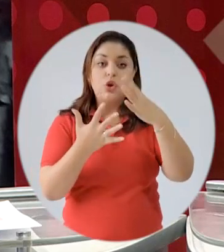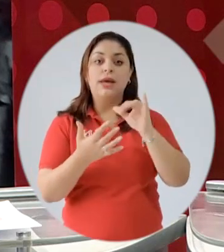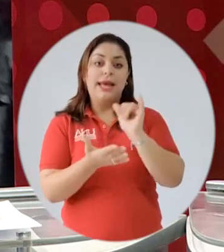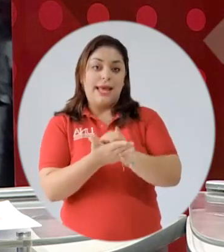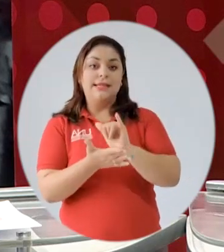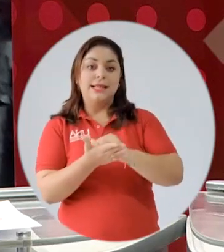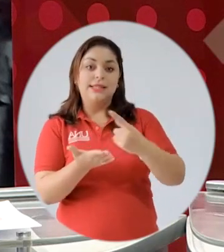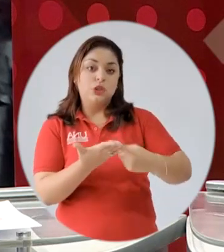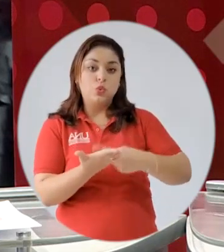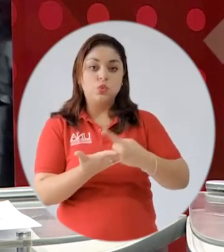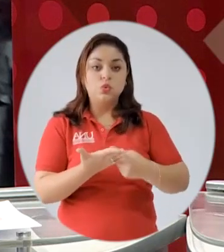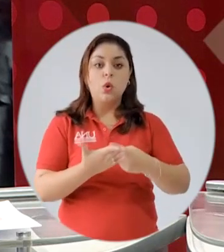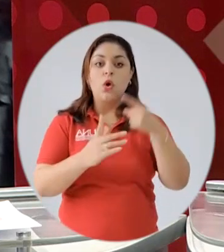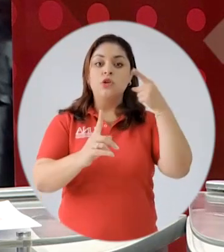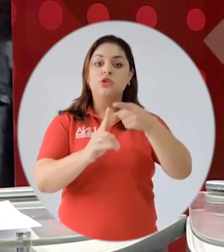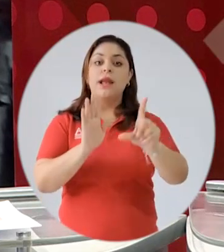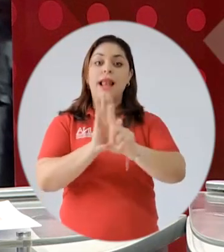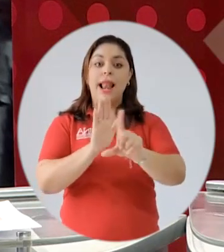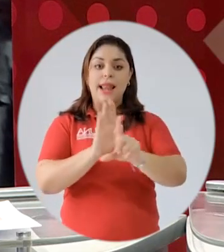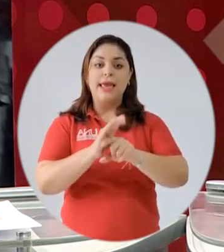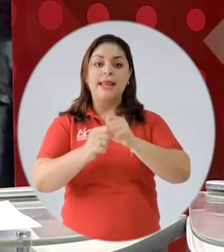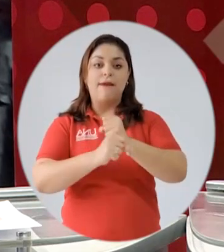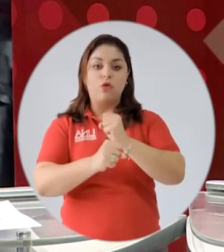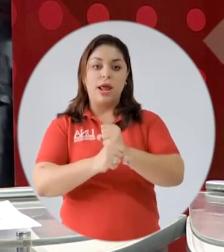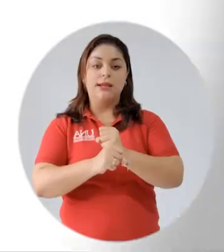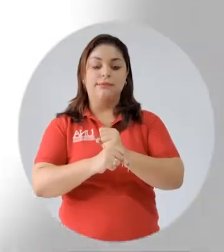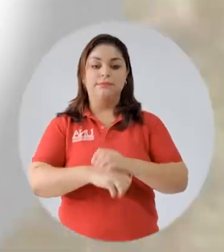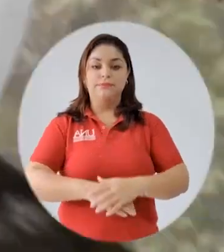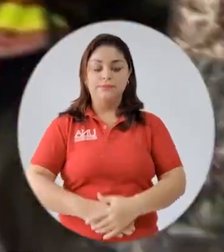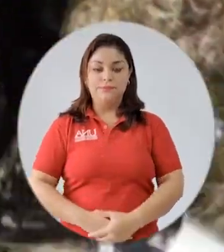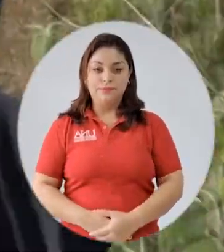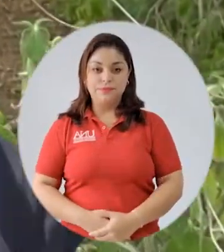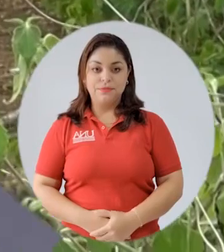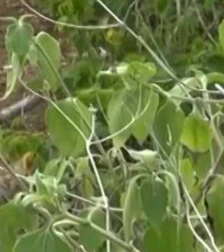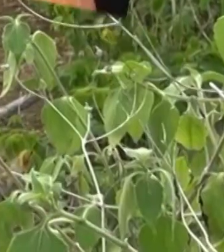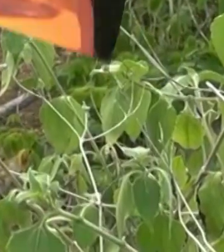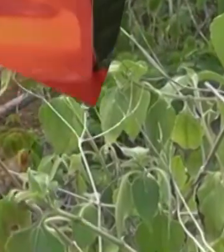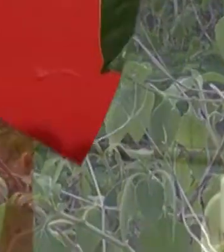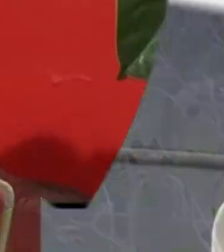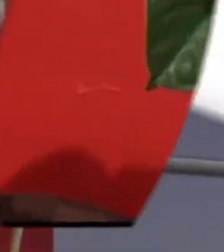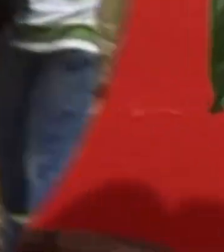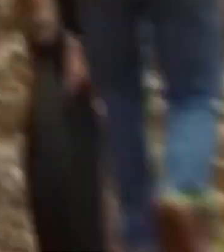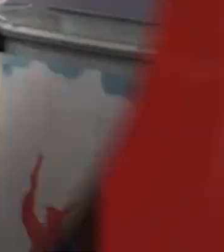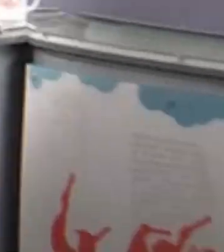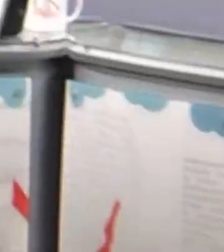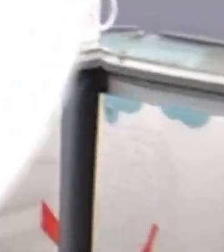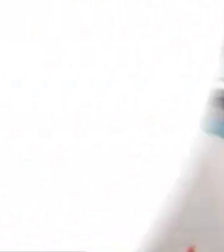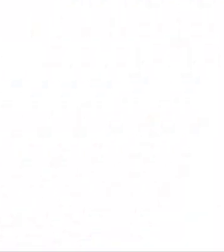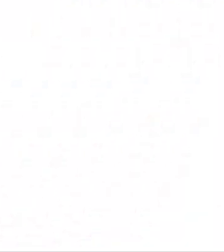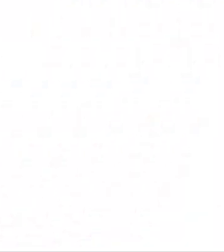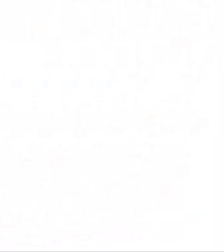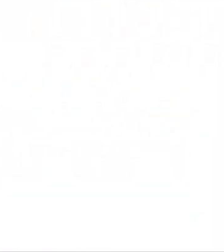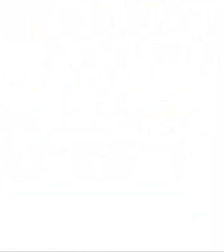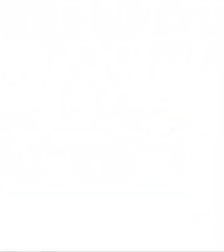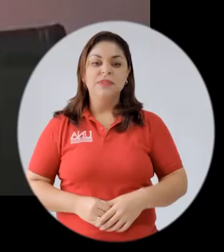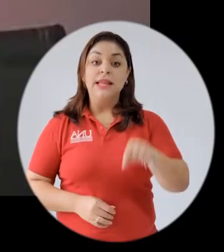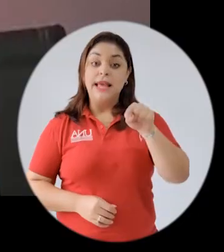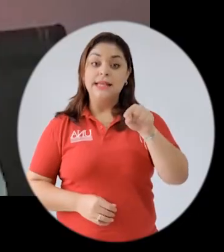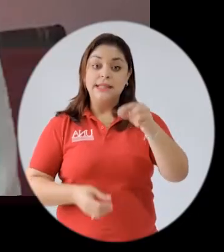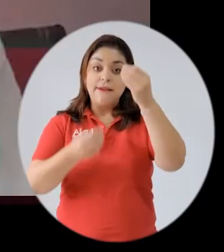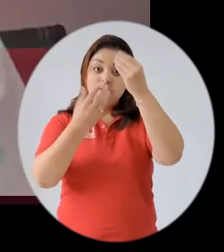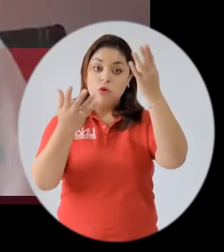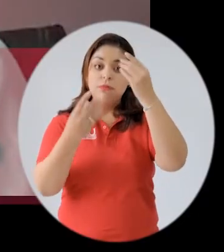porque de alguna otra manera se activa la economía a actividades que dedicamos de disfrute. Las mujeres dedican 5 horas y